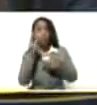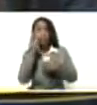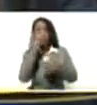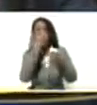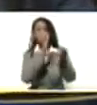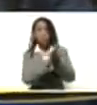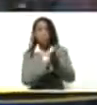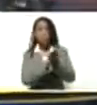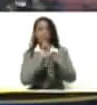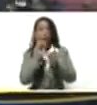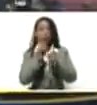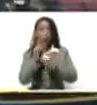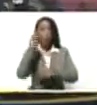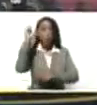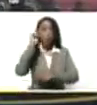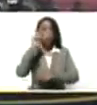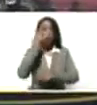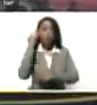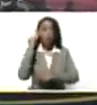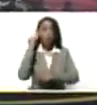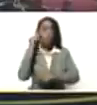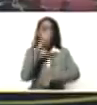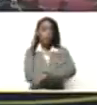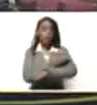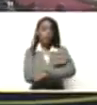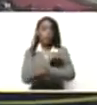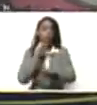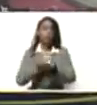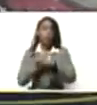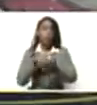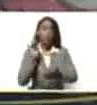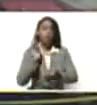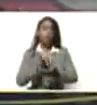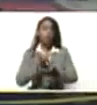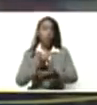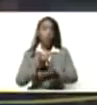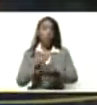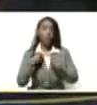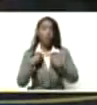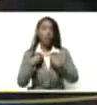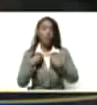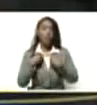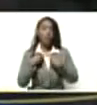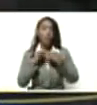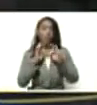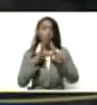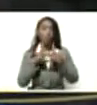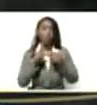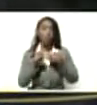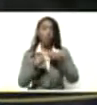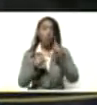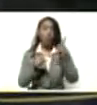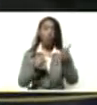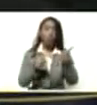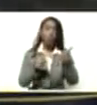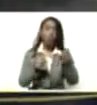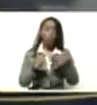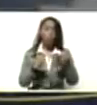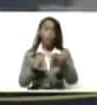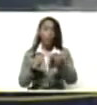y a los diputados opositores presentes les tocó vivirlo y contarlo desde el otro lado del río